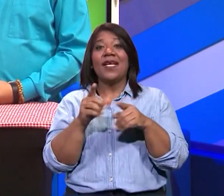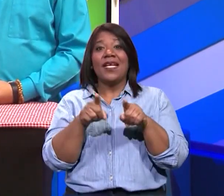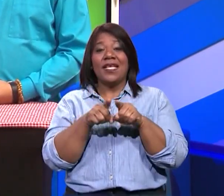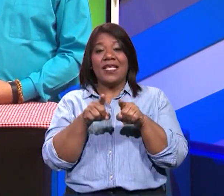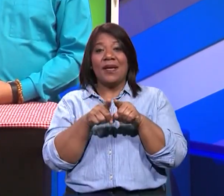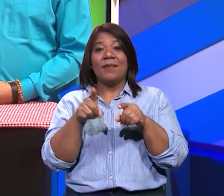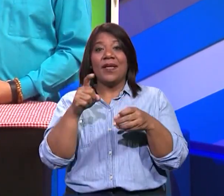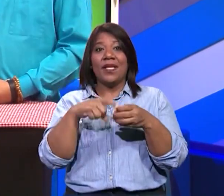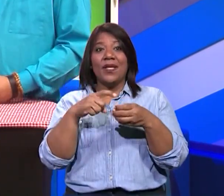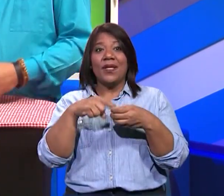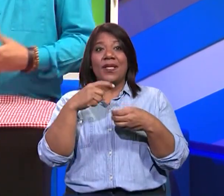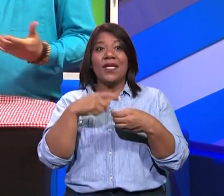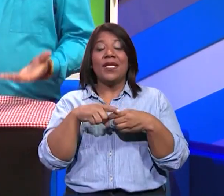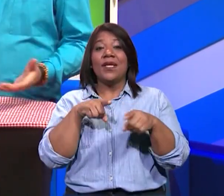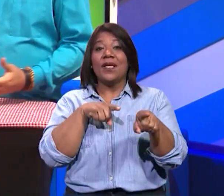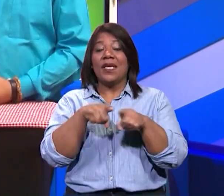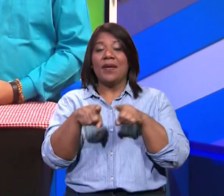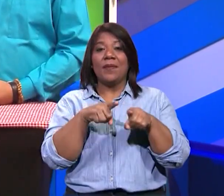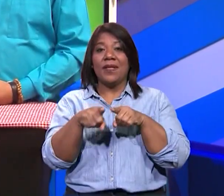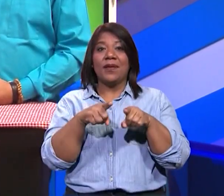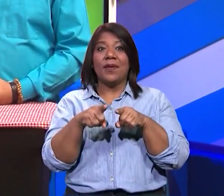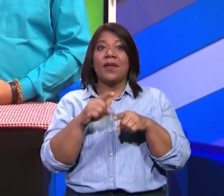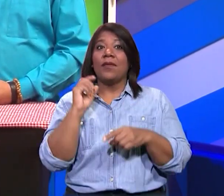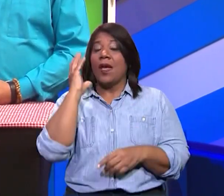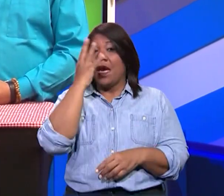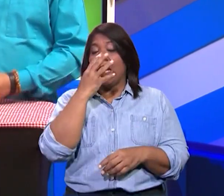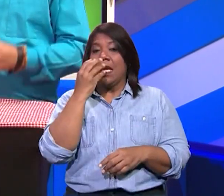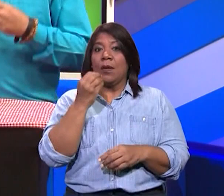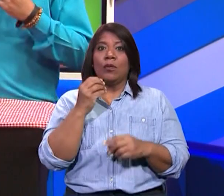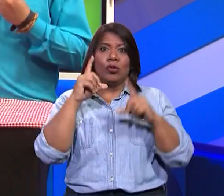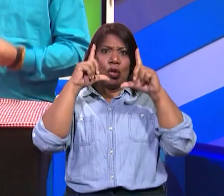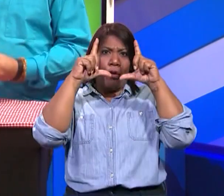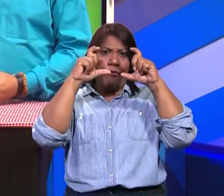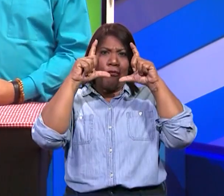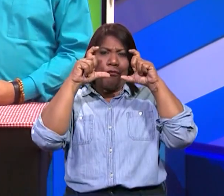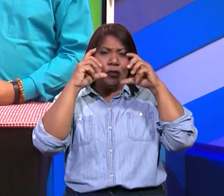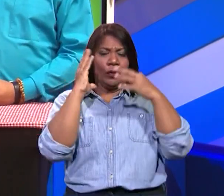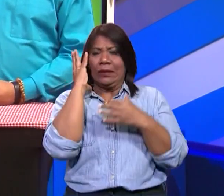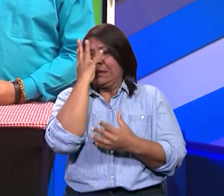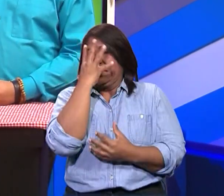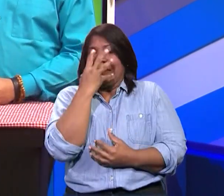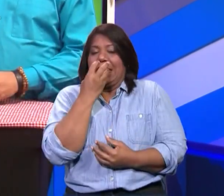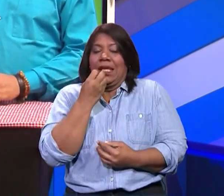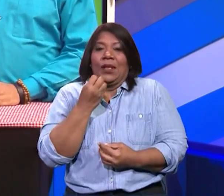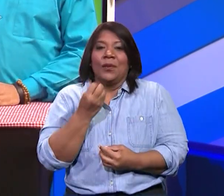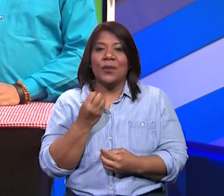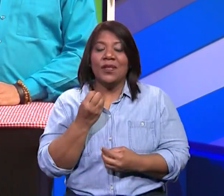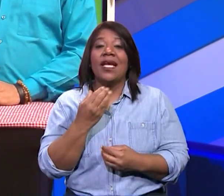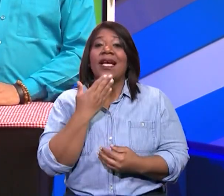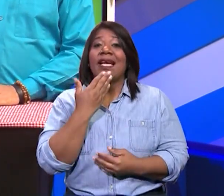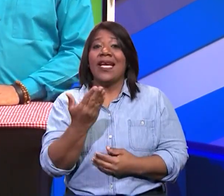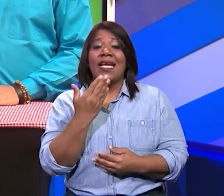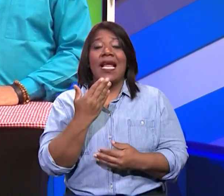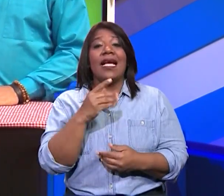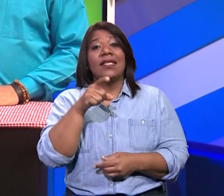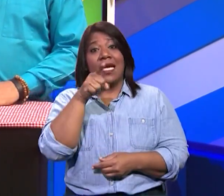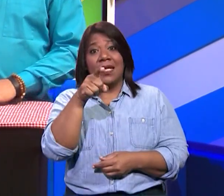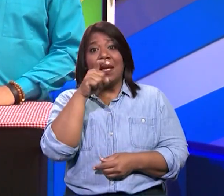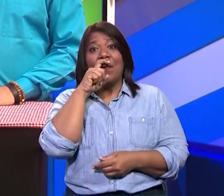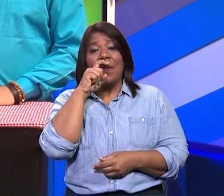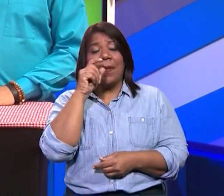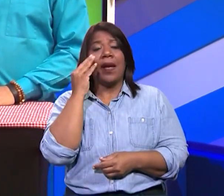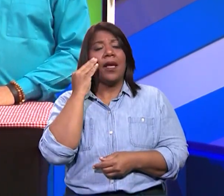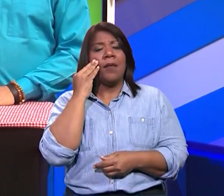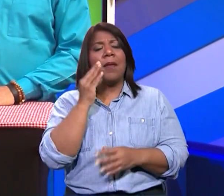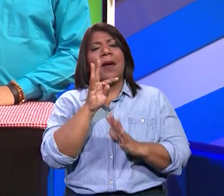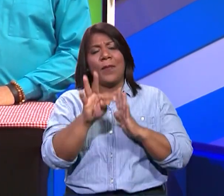participaron de este concurso que fue espectacular. Gracias, y que llegaron fotos bellísimas, ¿verdad, maestra? Gracias de verdad a los padres de familia por su